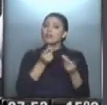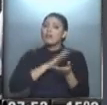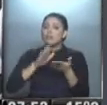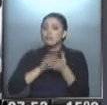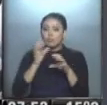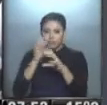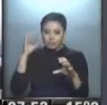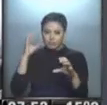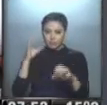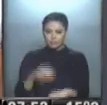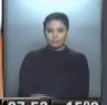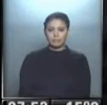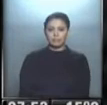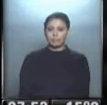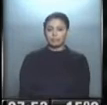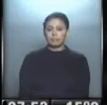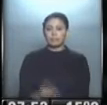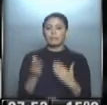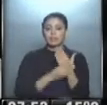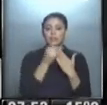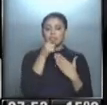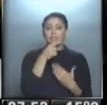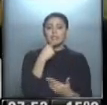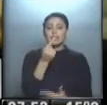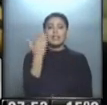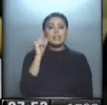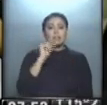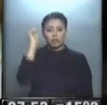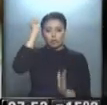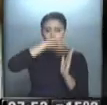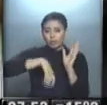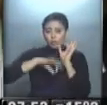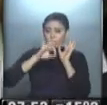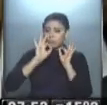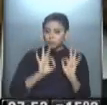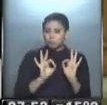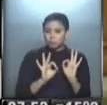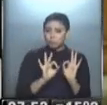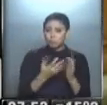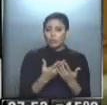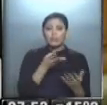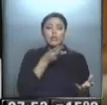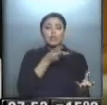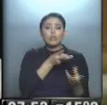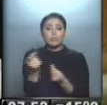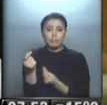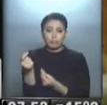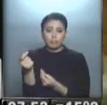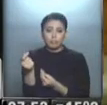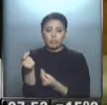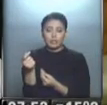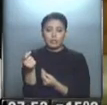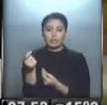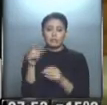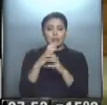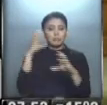rodante. Acabamos de firmar el contrato para la adquisición de